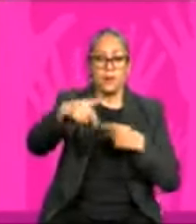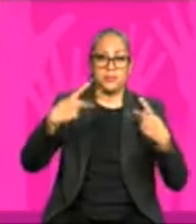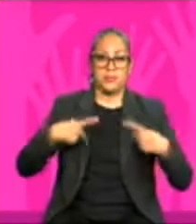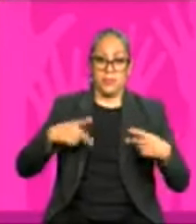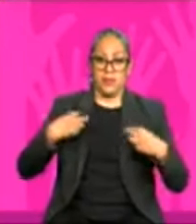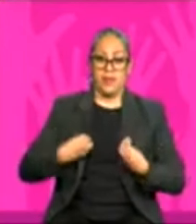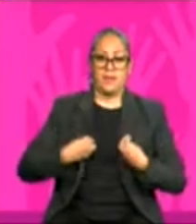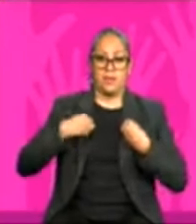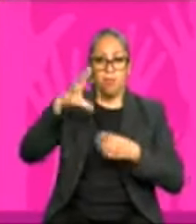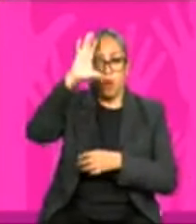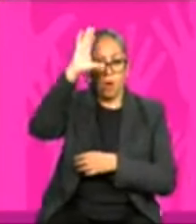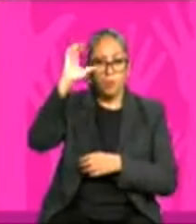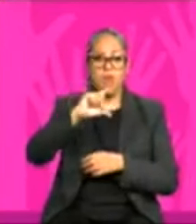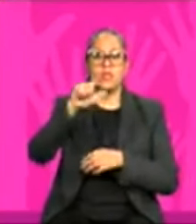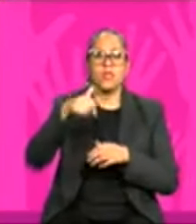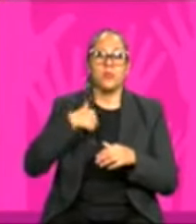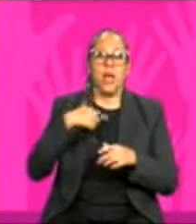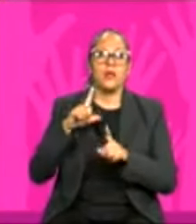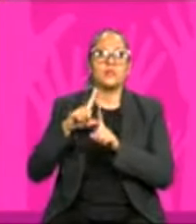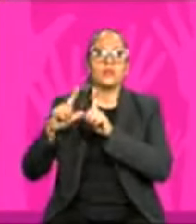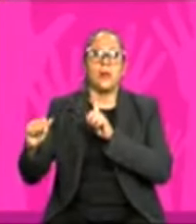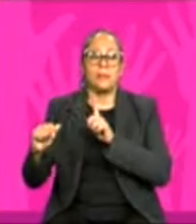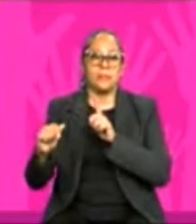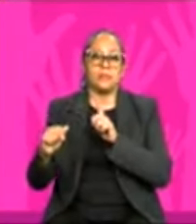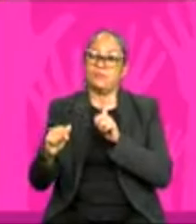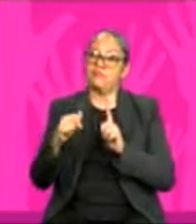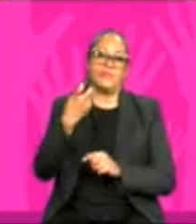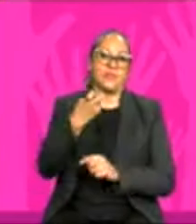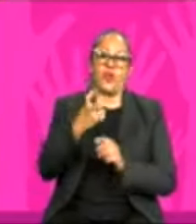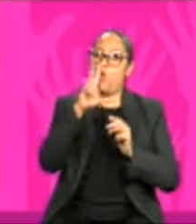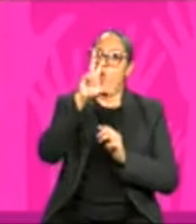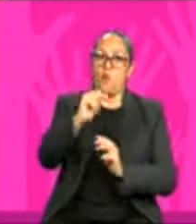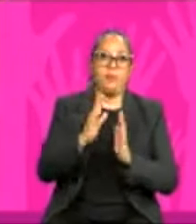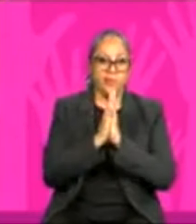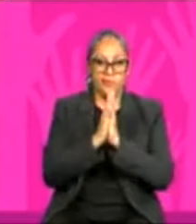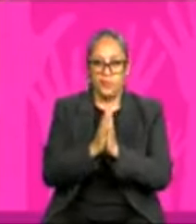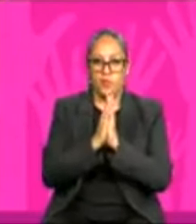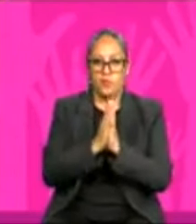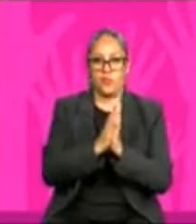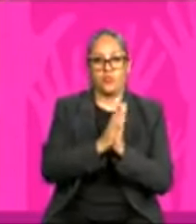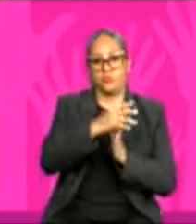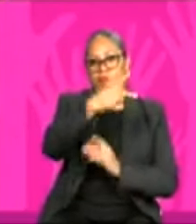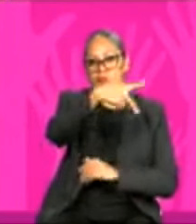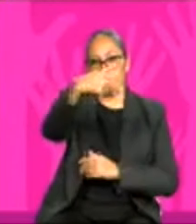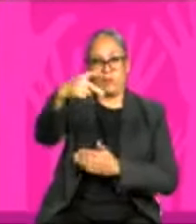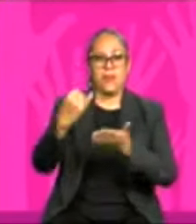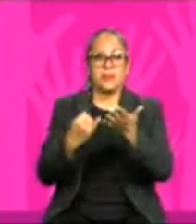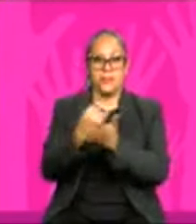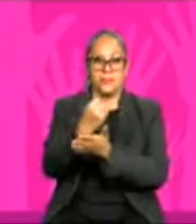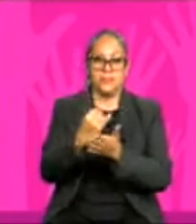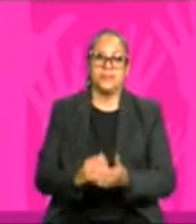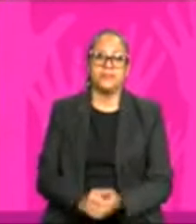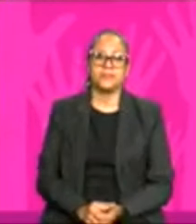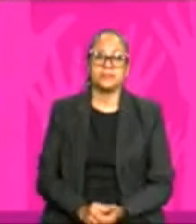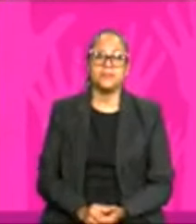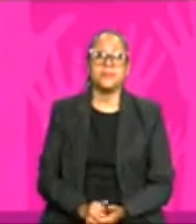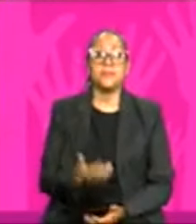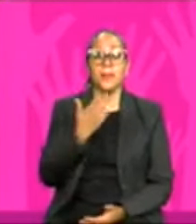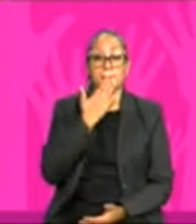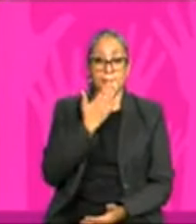se vayan con total impunidad. No lo permitan, y en sus manos está que eso no suceda. Desde